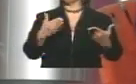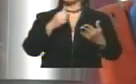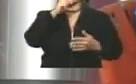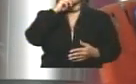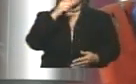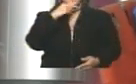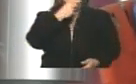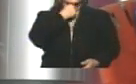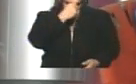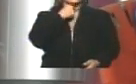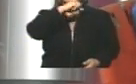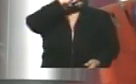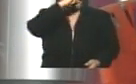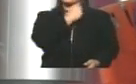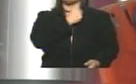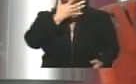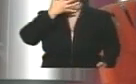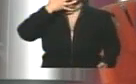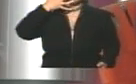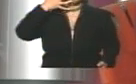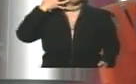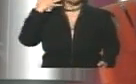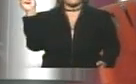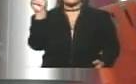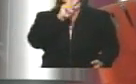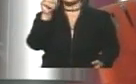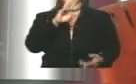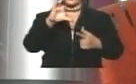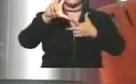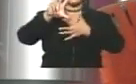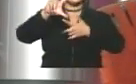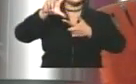la nota y tremendo orgullo bicentenario. Por